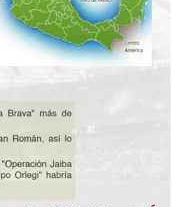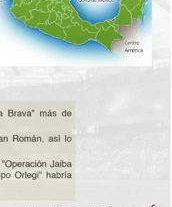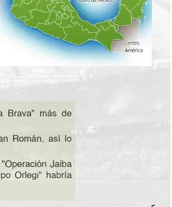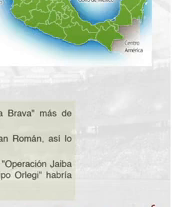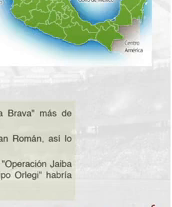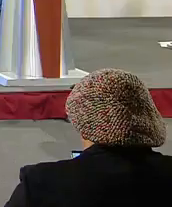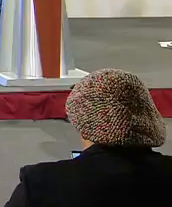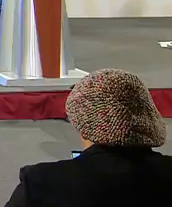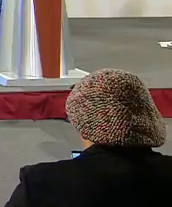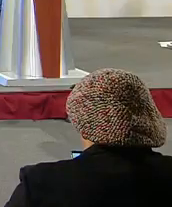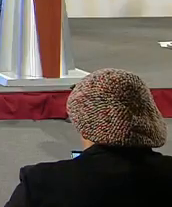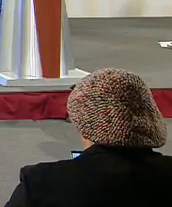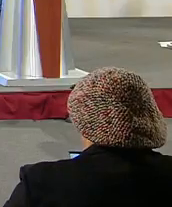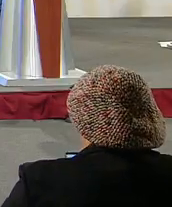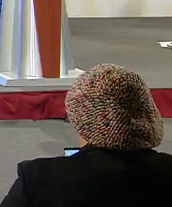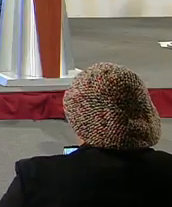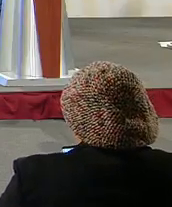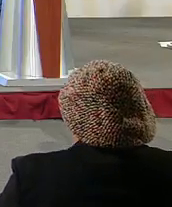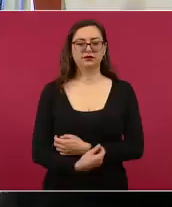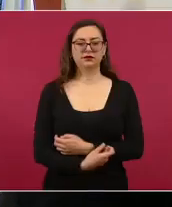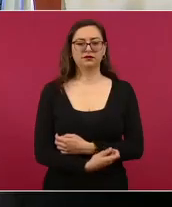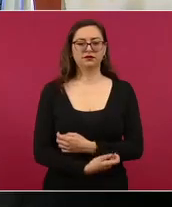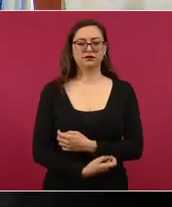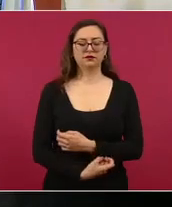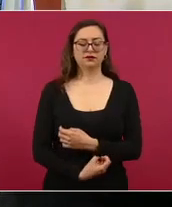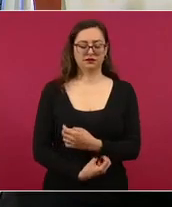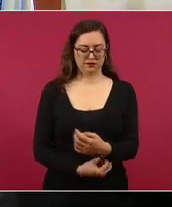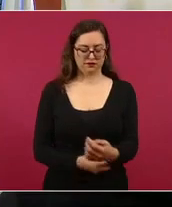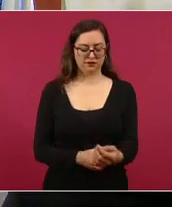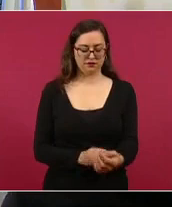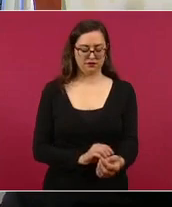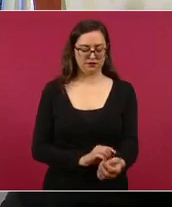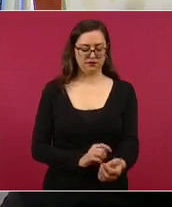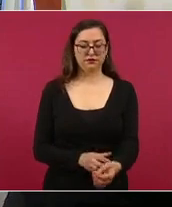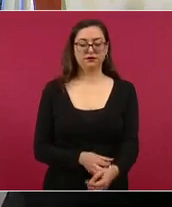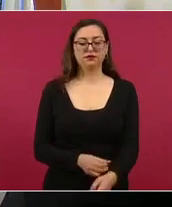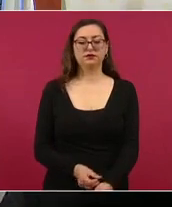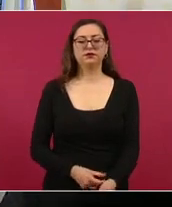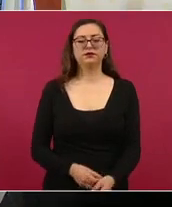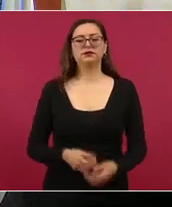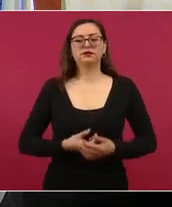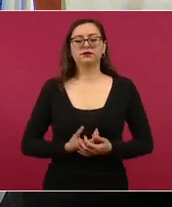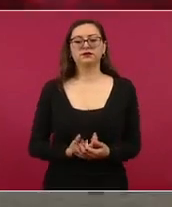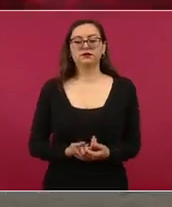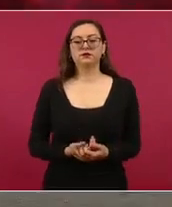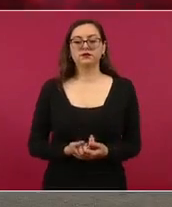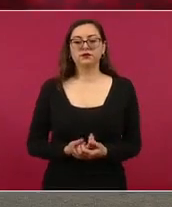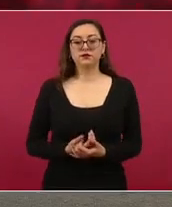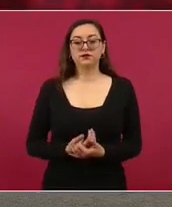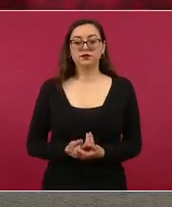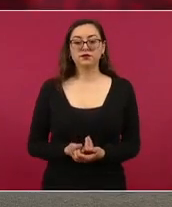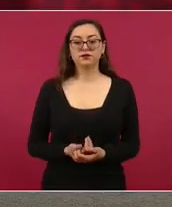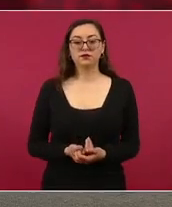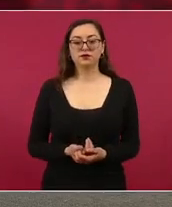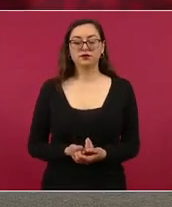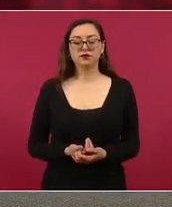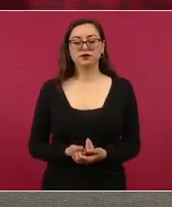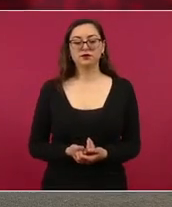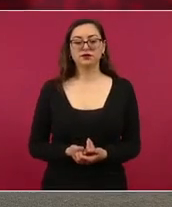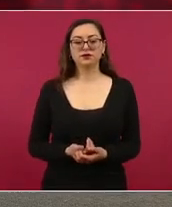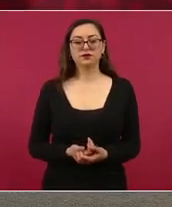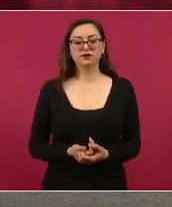que se llama Jaiba Brava, del periodista Carlos Manuel Suárez, del portal Elefante